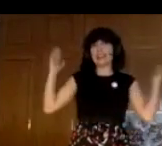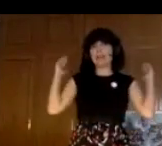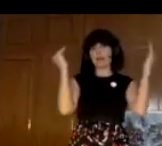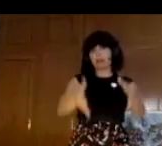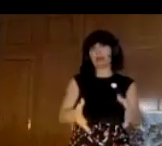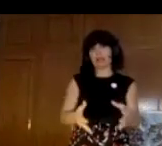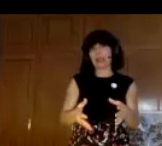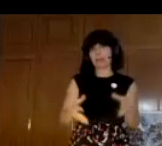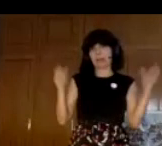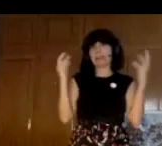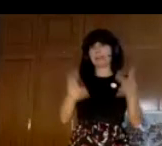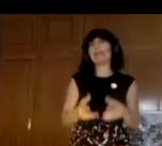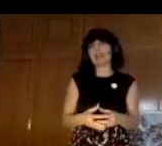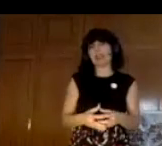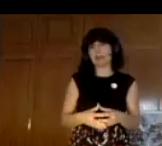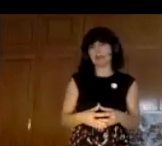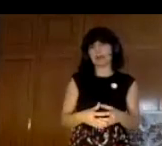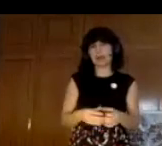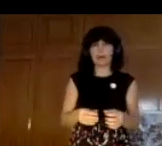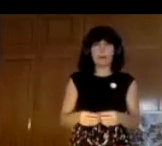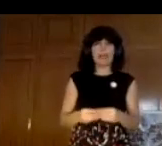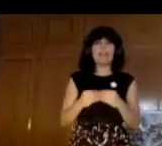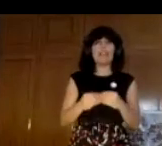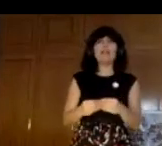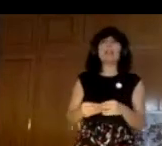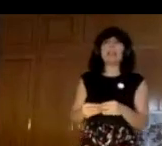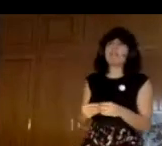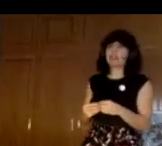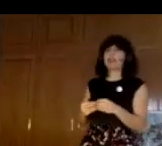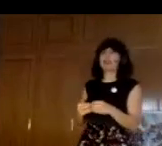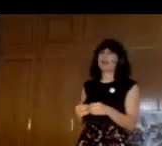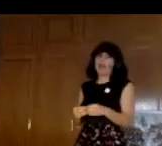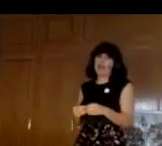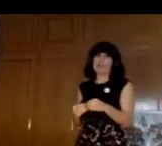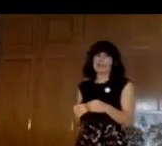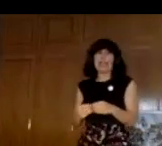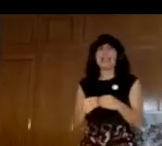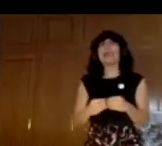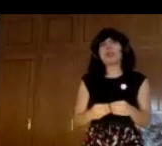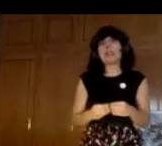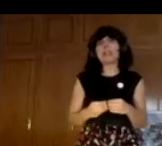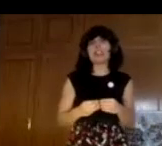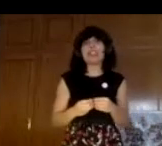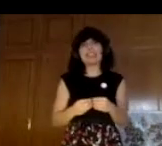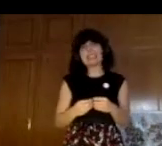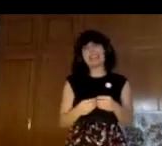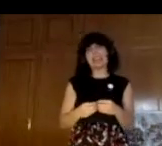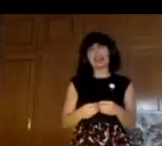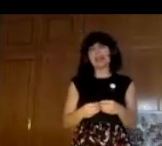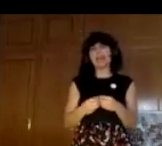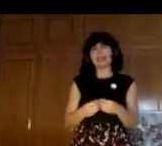negativas penetren más rápido, ¿de acuerdo? Y finalmente, el efecto Coca-Cola es: la comunicación tiene que